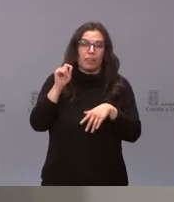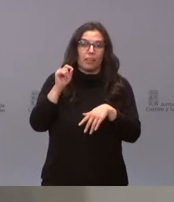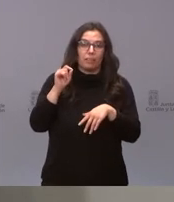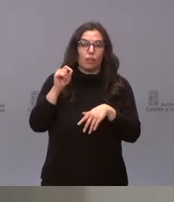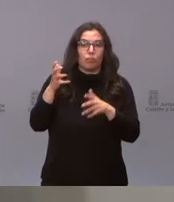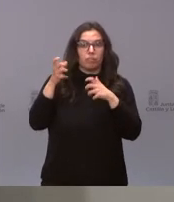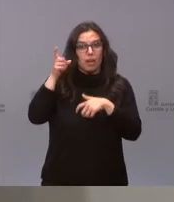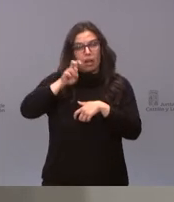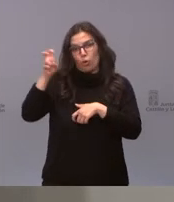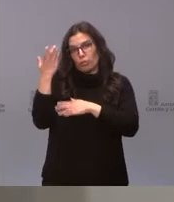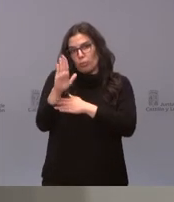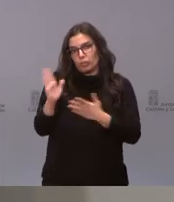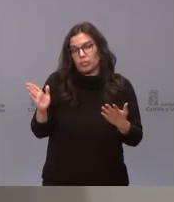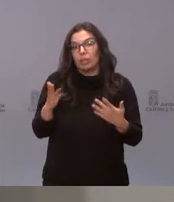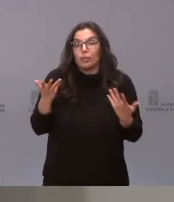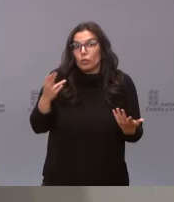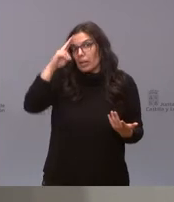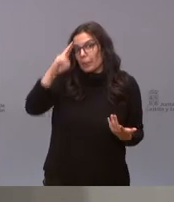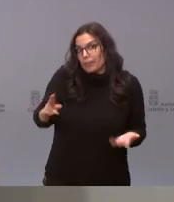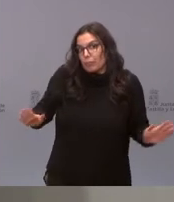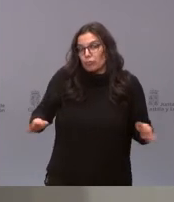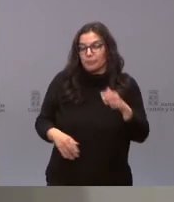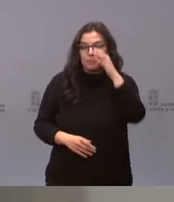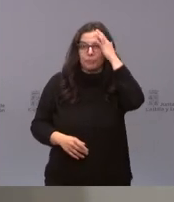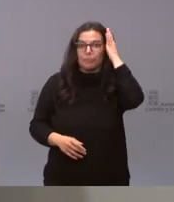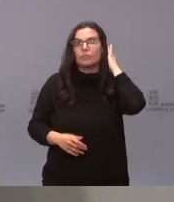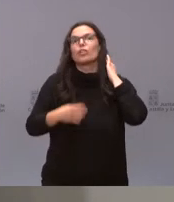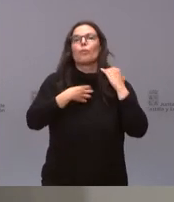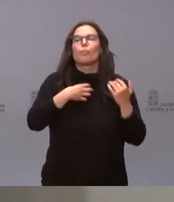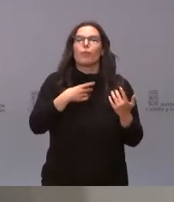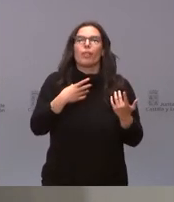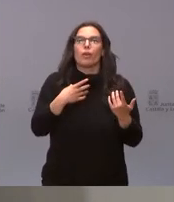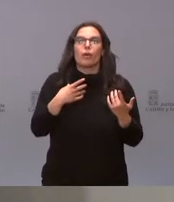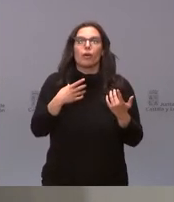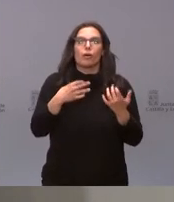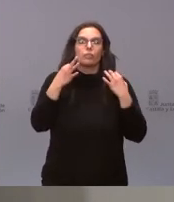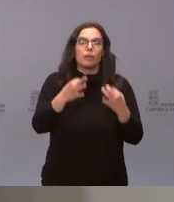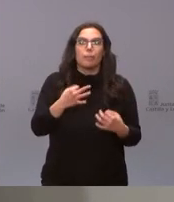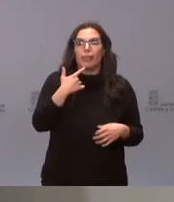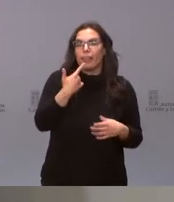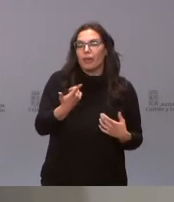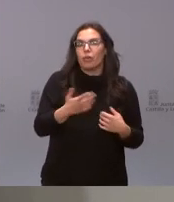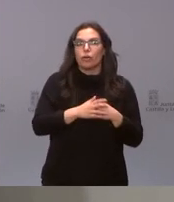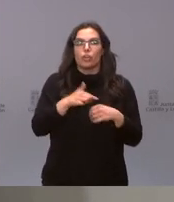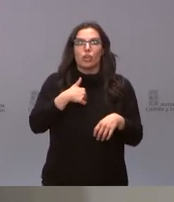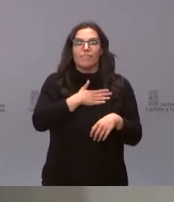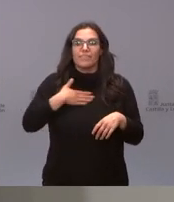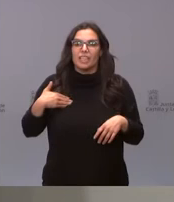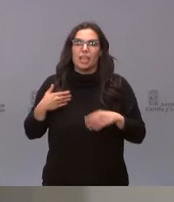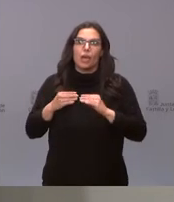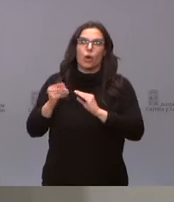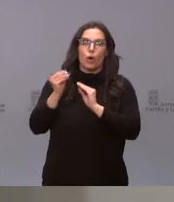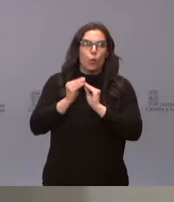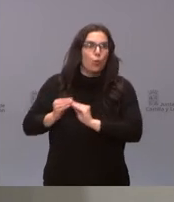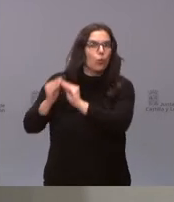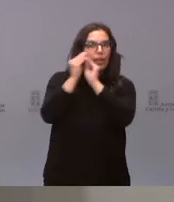ha salido y por lo tanto respetamos es decir que yo no puedo estar todo el tiempo diciendo que quiero que tengamos unidad de criterio y